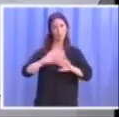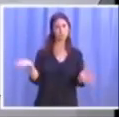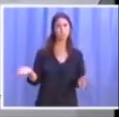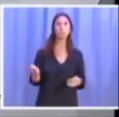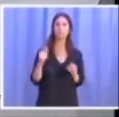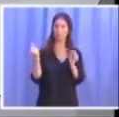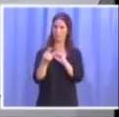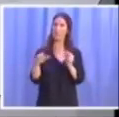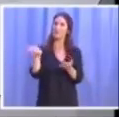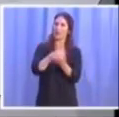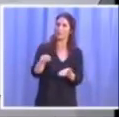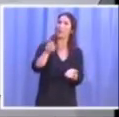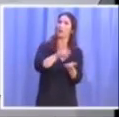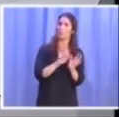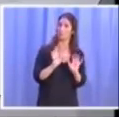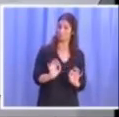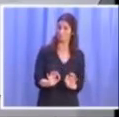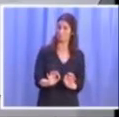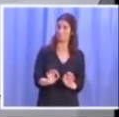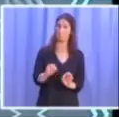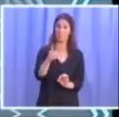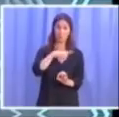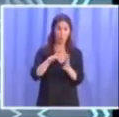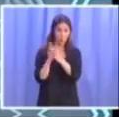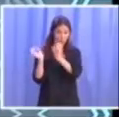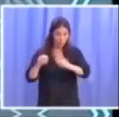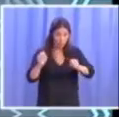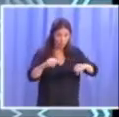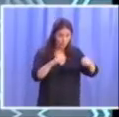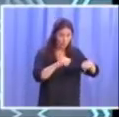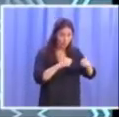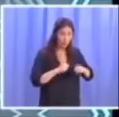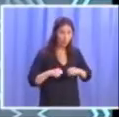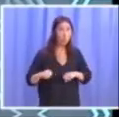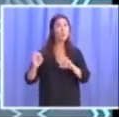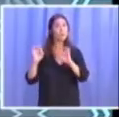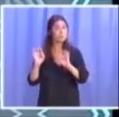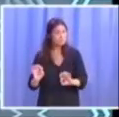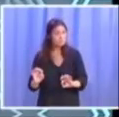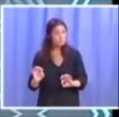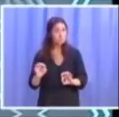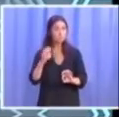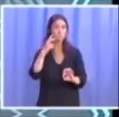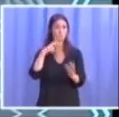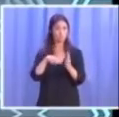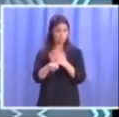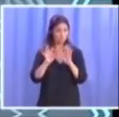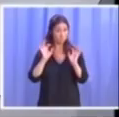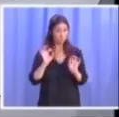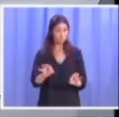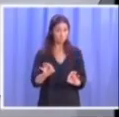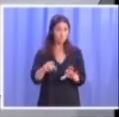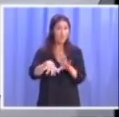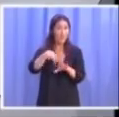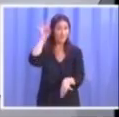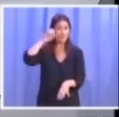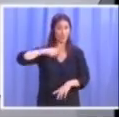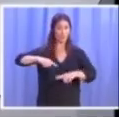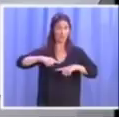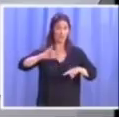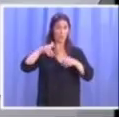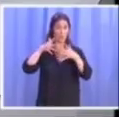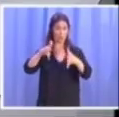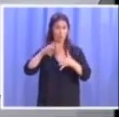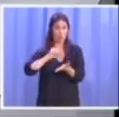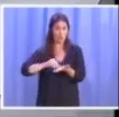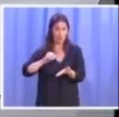Si les parece bien, si están todos de acuerdo, la Junta Electoral de Granada no pondrá ningún problema. Lo ha decidido la dirección y el Consejo